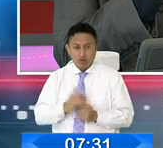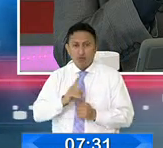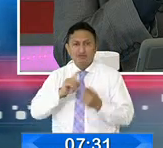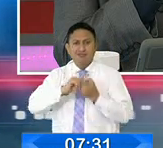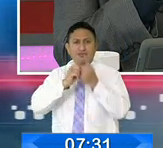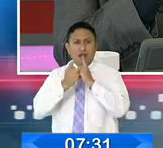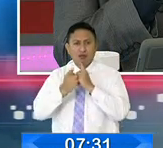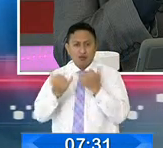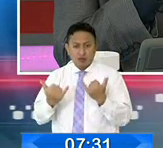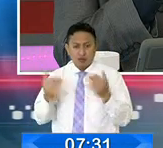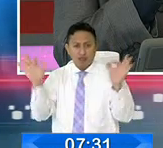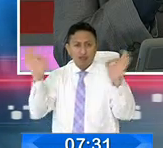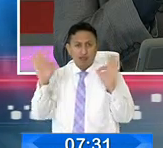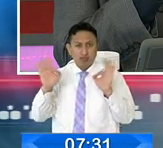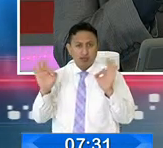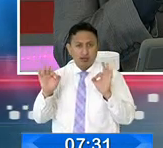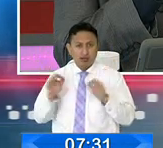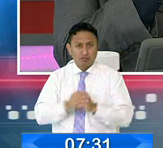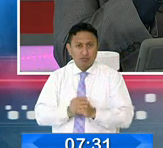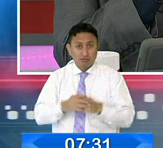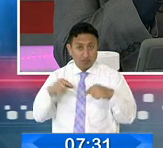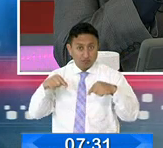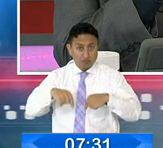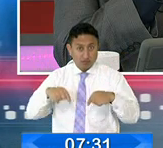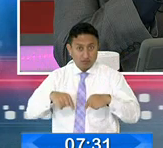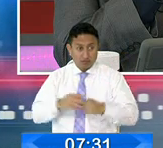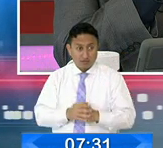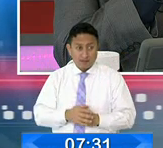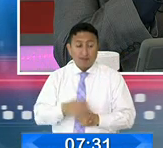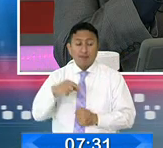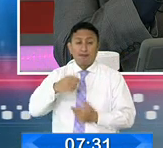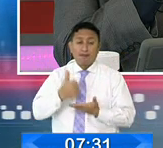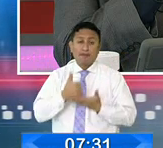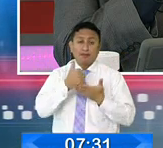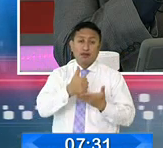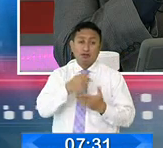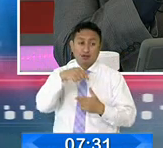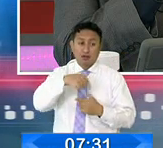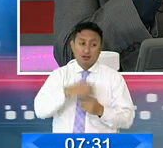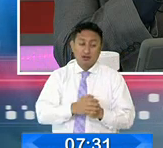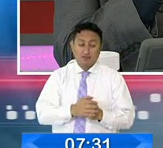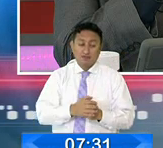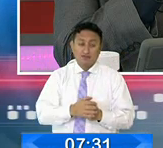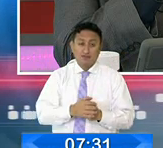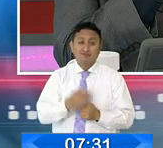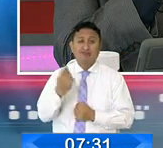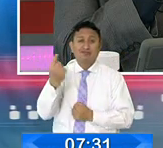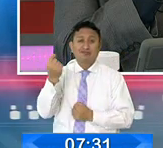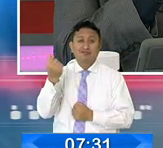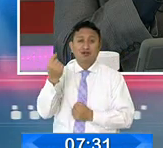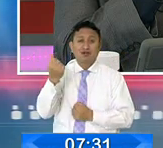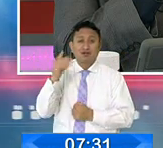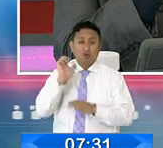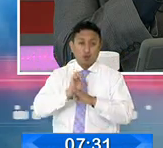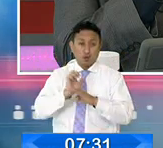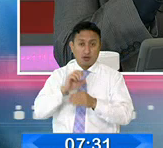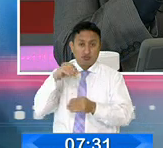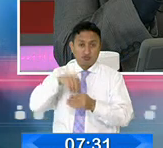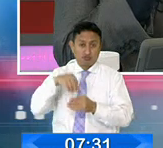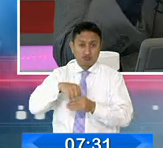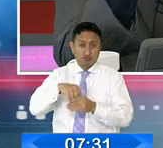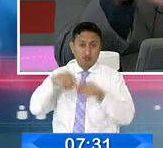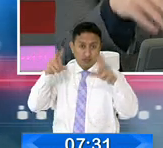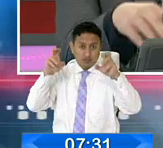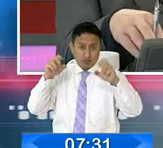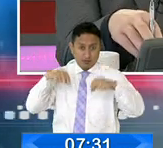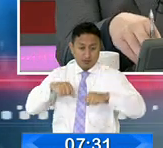usar energía eléctrica y de esa manera también ahorrarle importantes recursos al país, en este sentido,